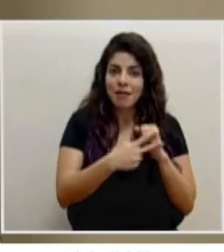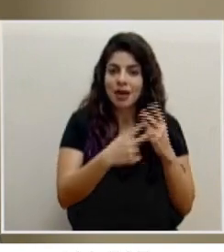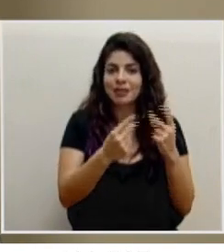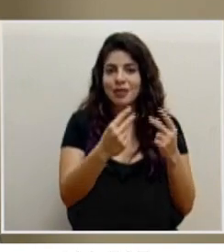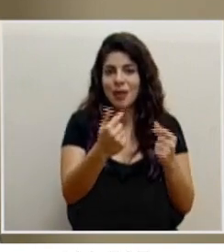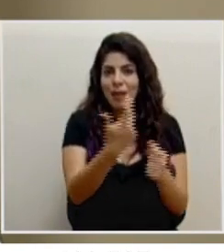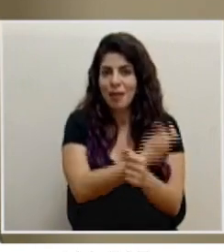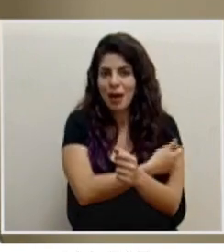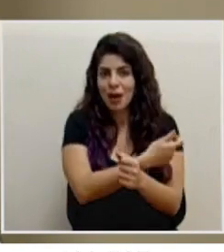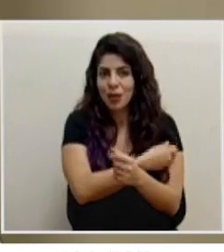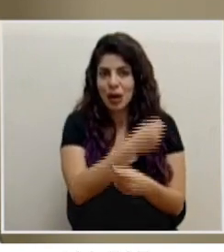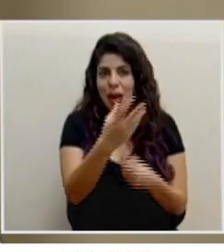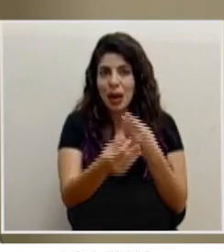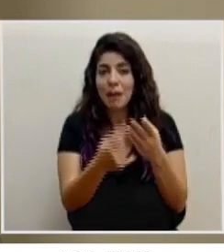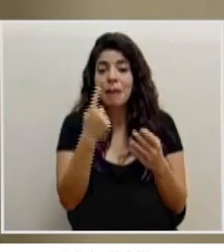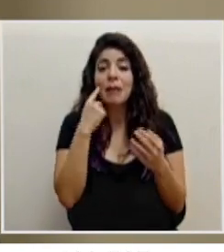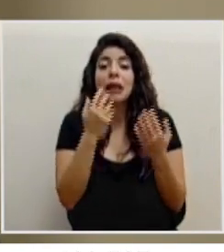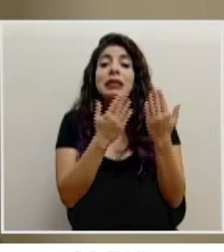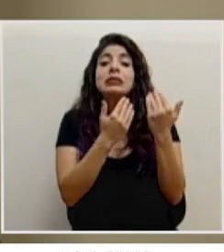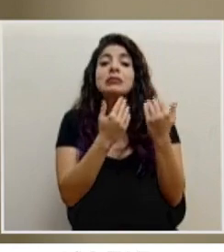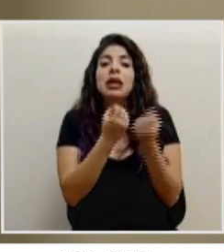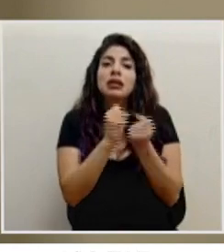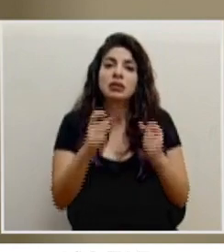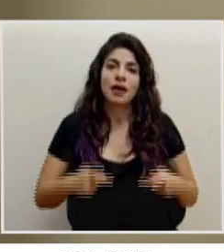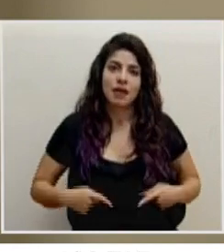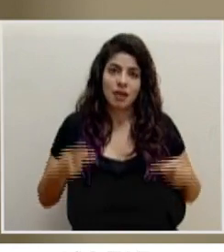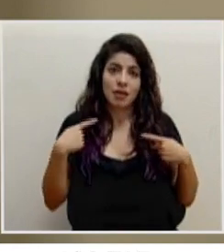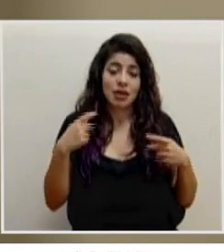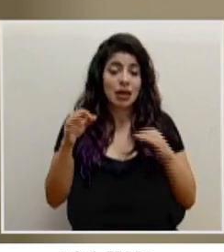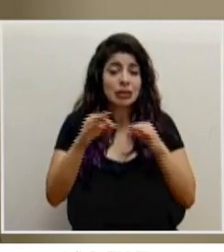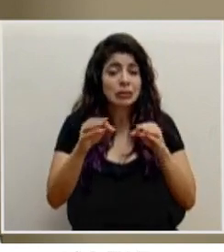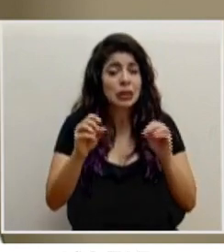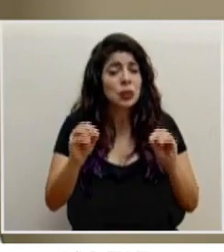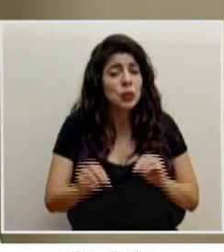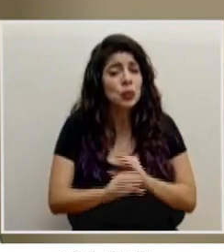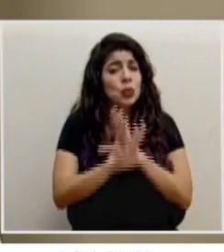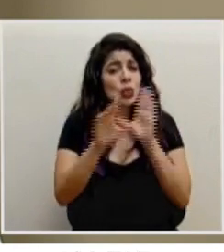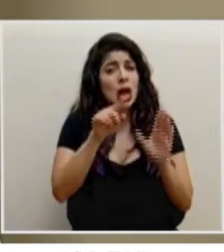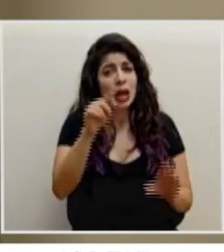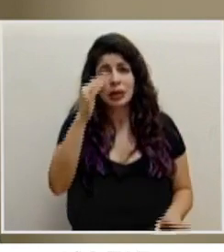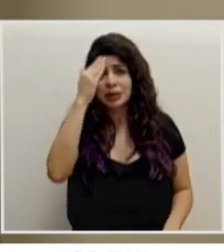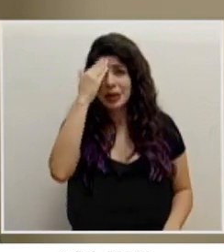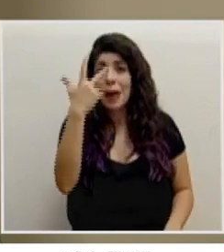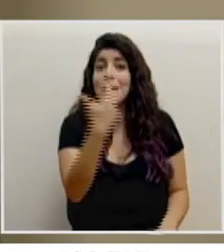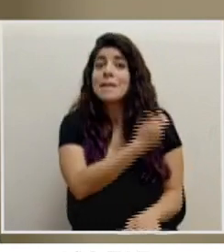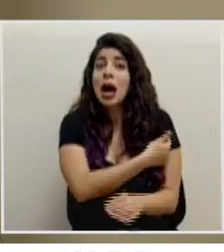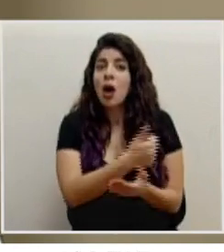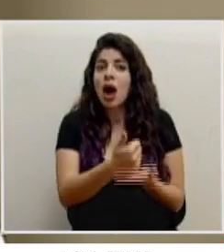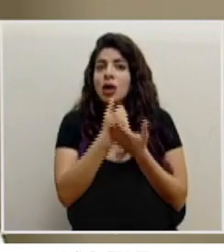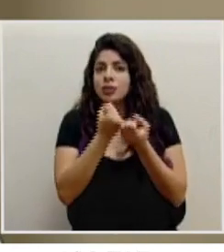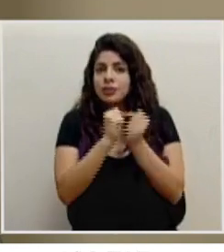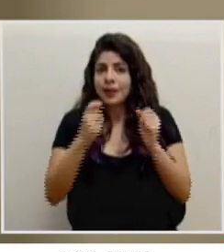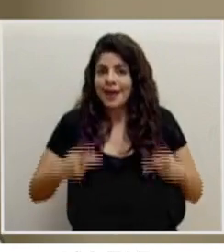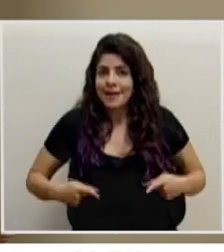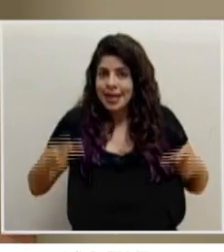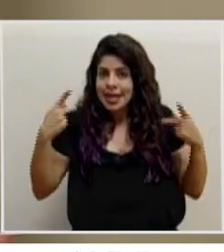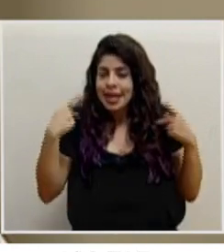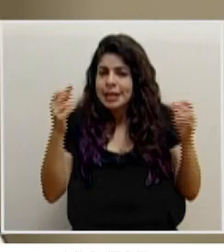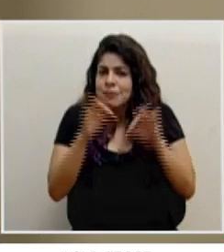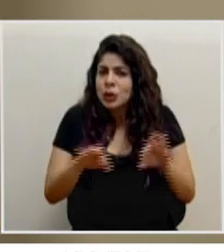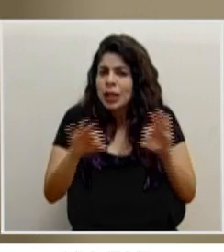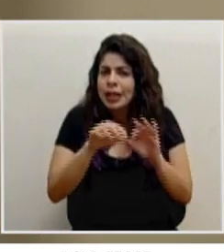con la esperanza de salvar vidas. Y esto tiene que quedar muy claro. La vacuna salva vidas. Es